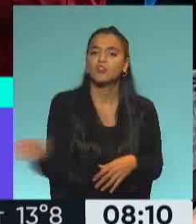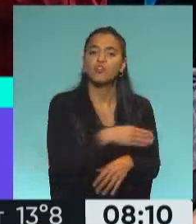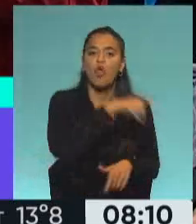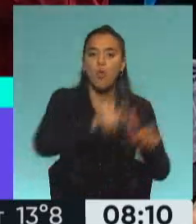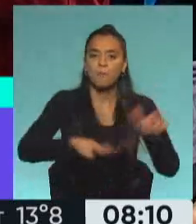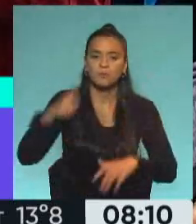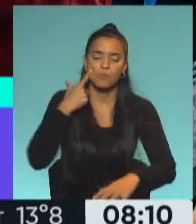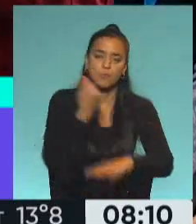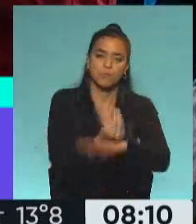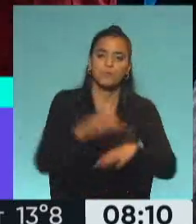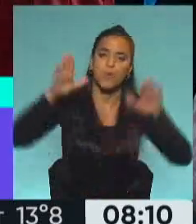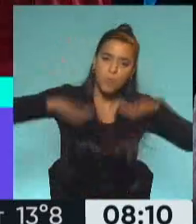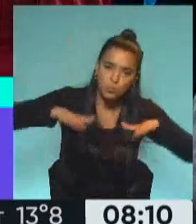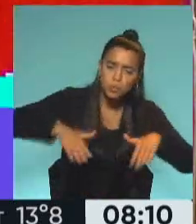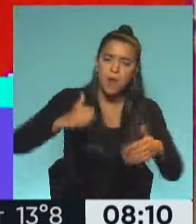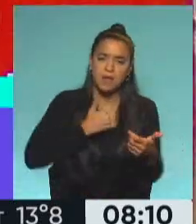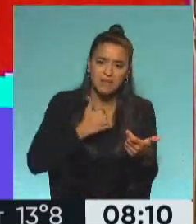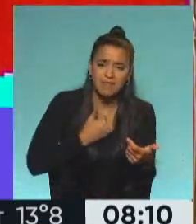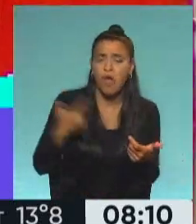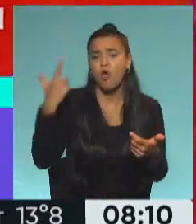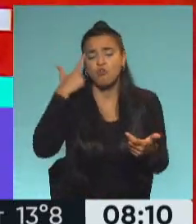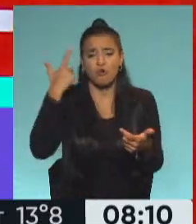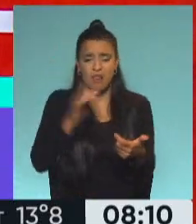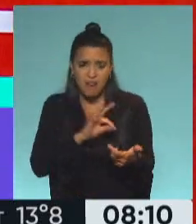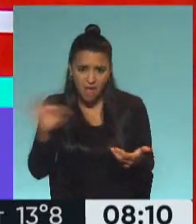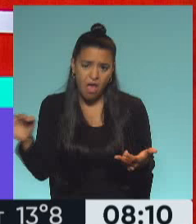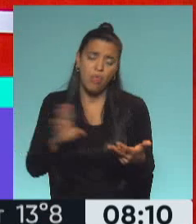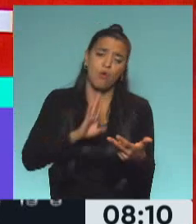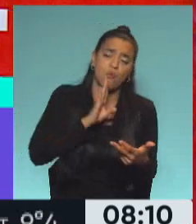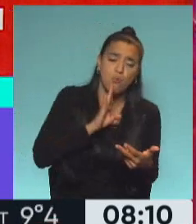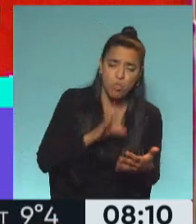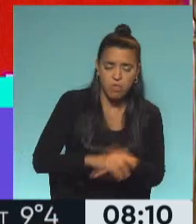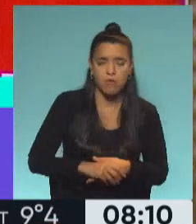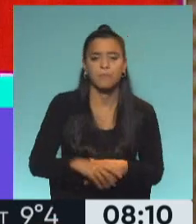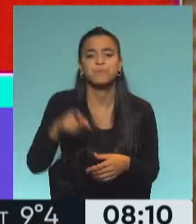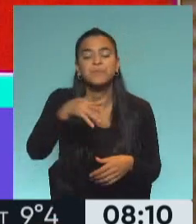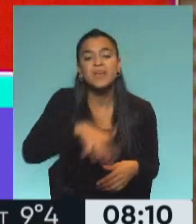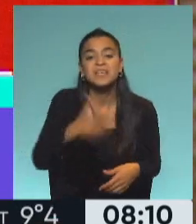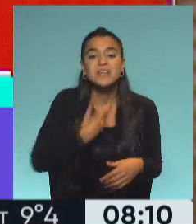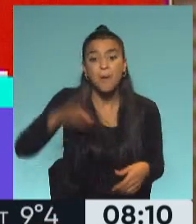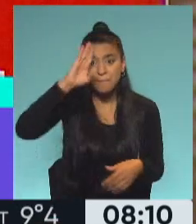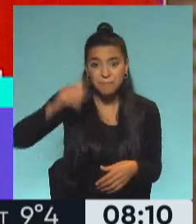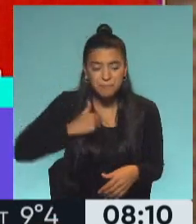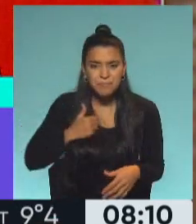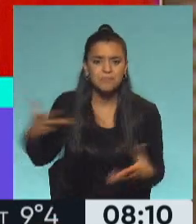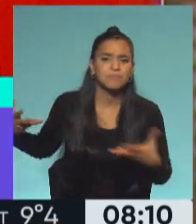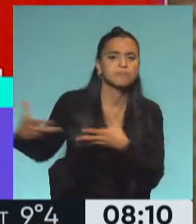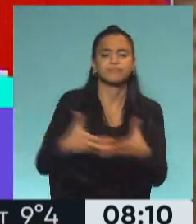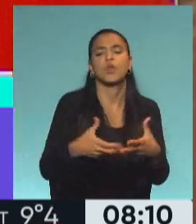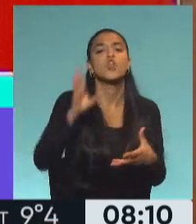que vive en Palestina, musulmanos, cristianos, ateos y judíos. Ese Estado militarizado es un agente del